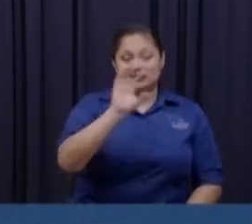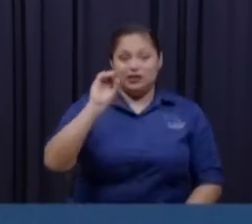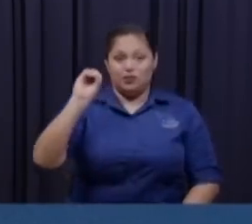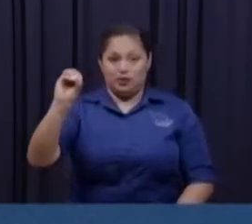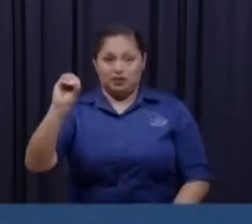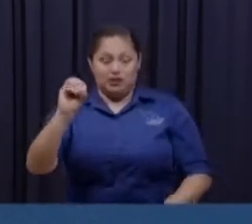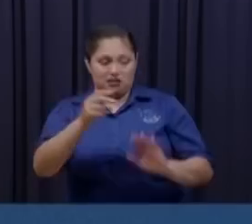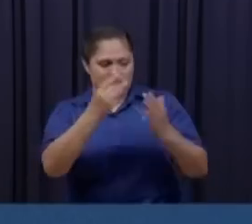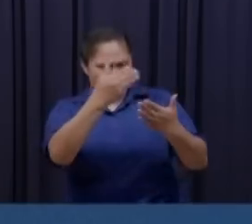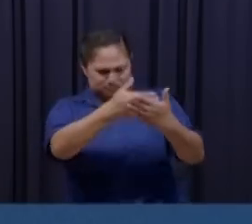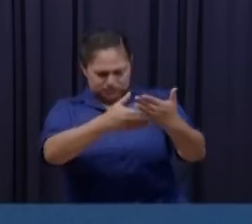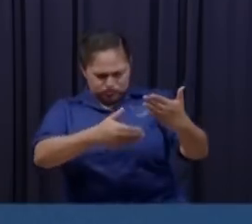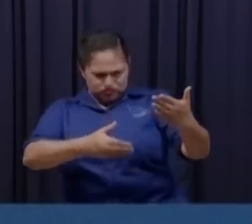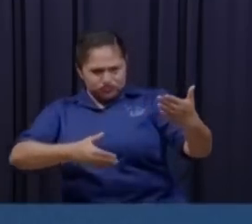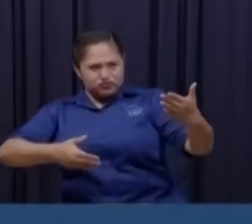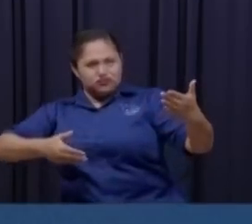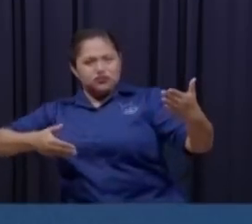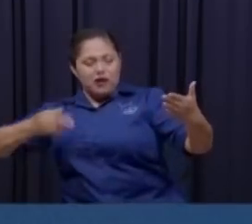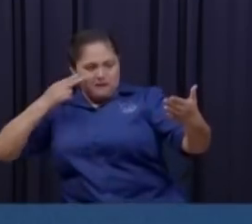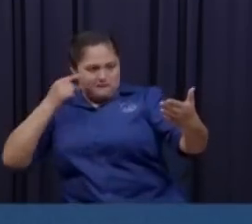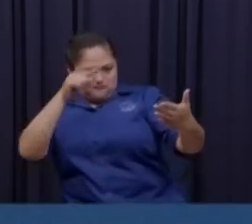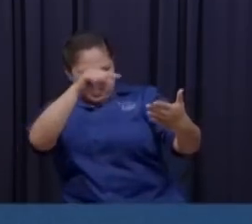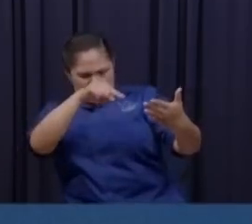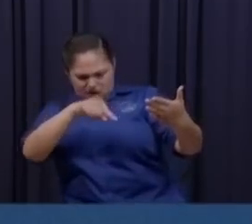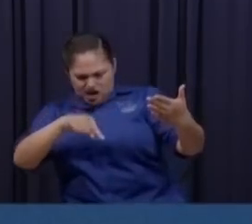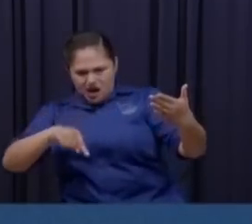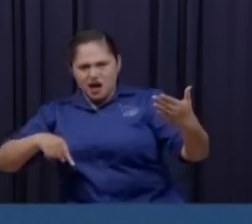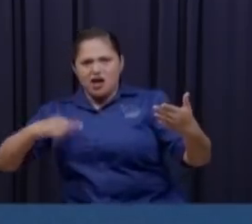Mire todas las maldiciones.